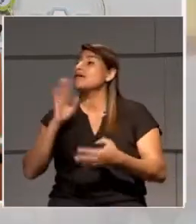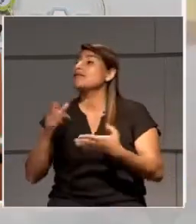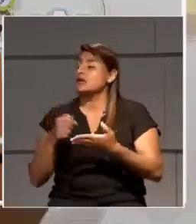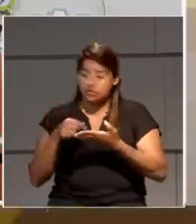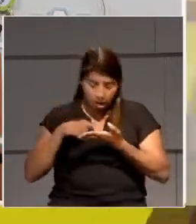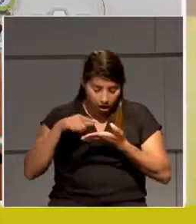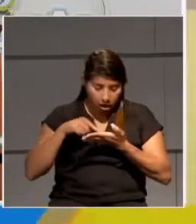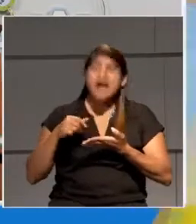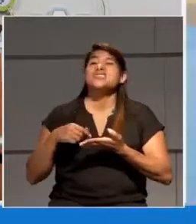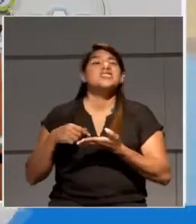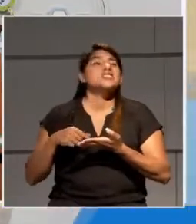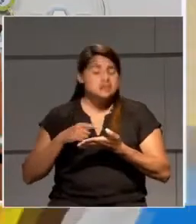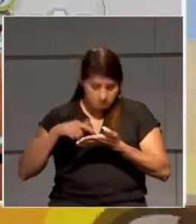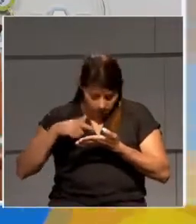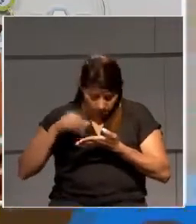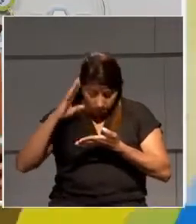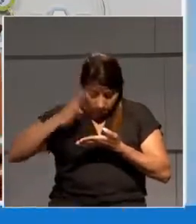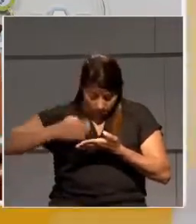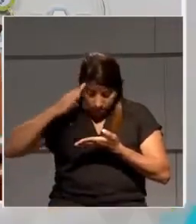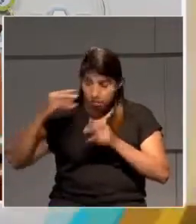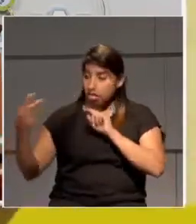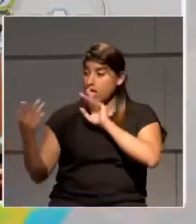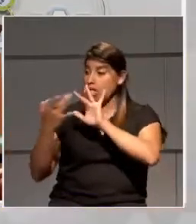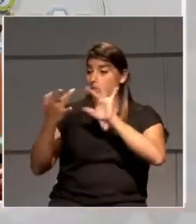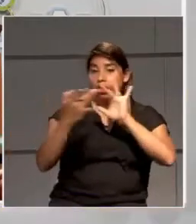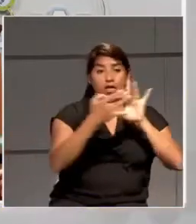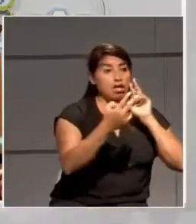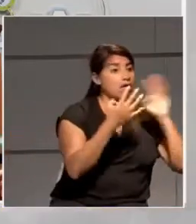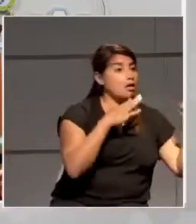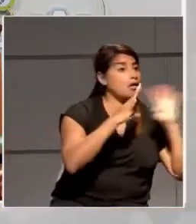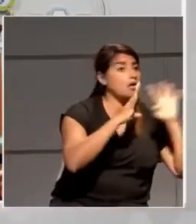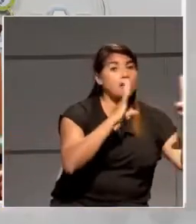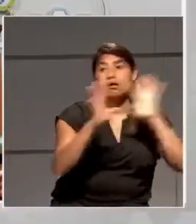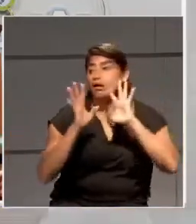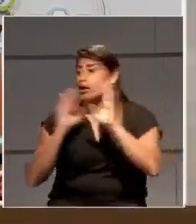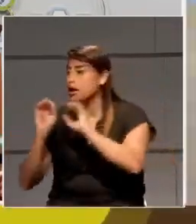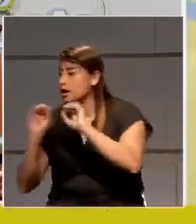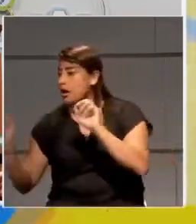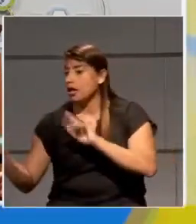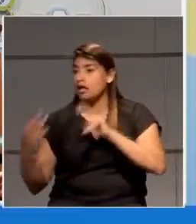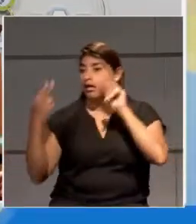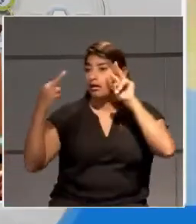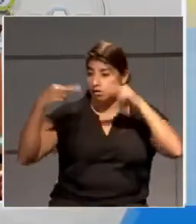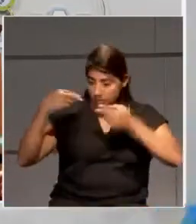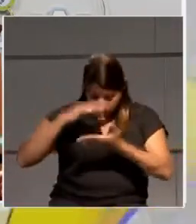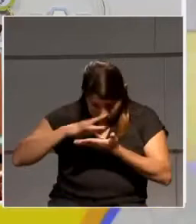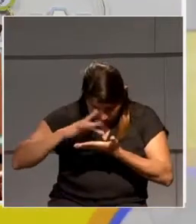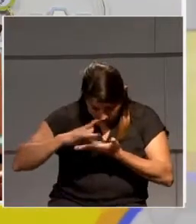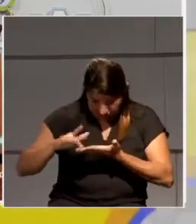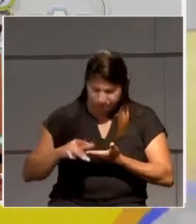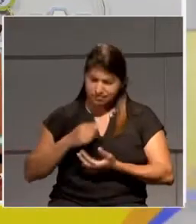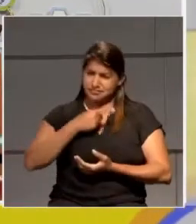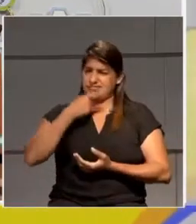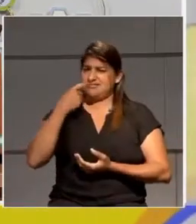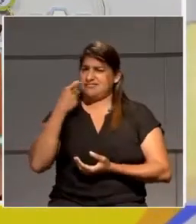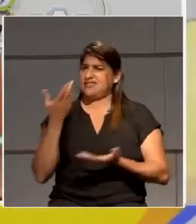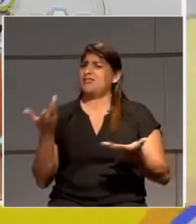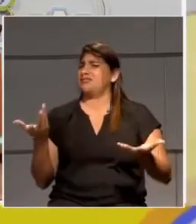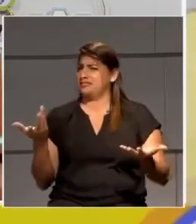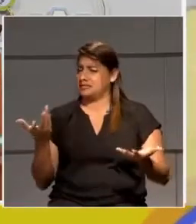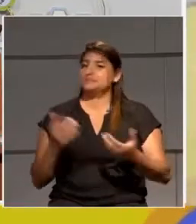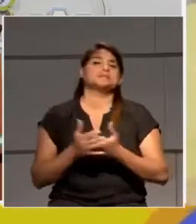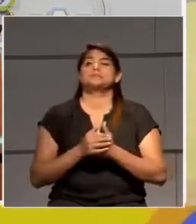así. Y nadie se vuelve a ver. ¿Usted ha visto eso? Qué feos, ¿verdad? ¿Verdad? Claro, ¿y sabe